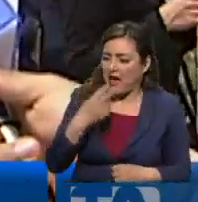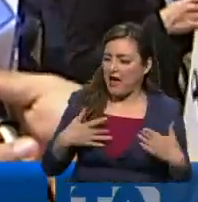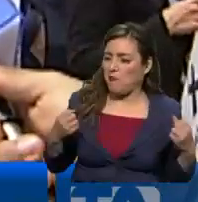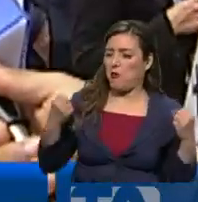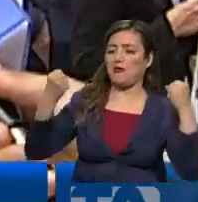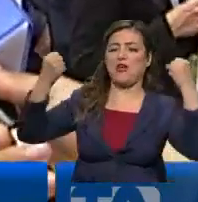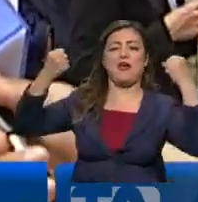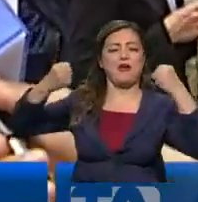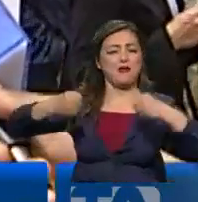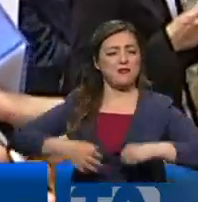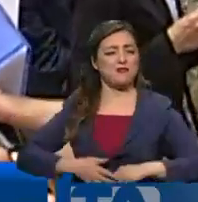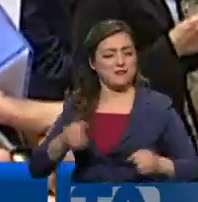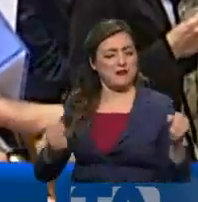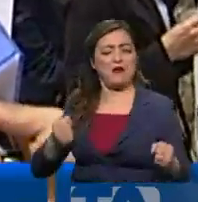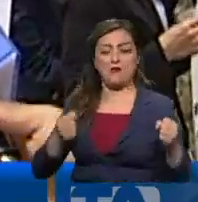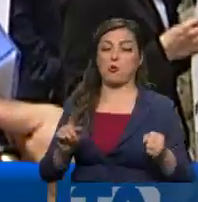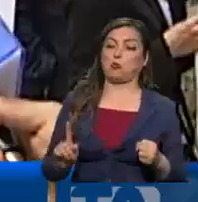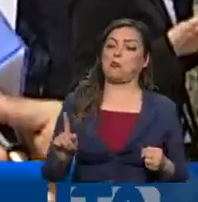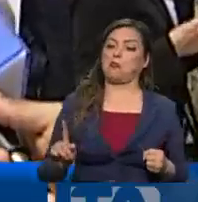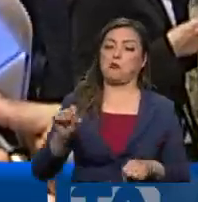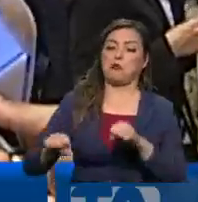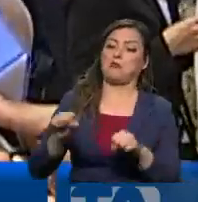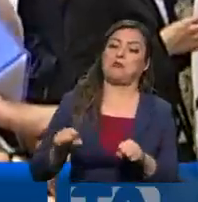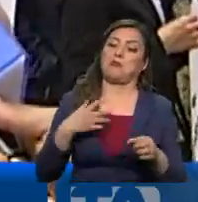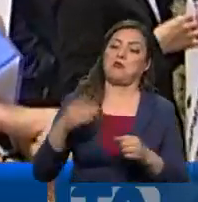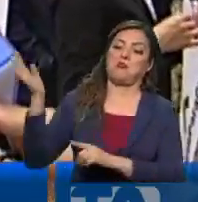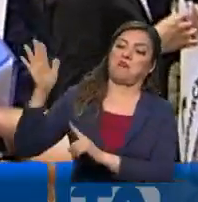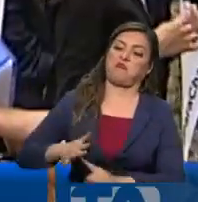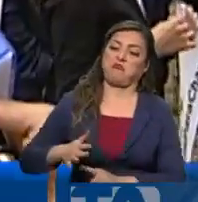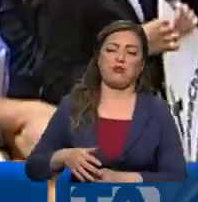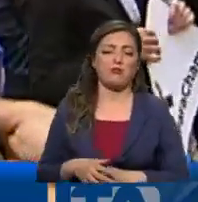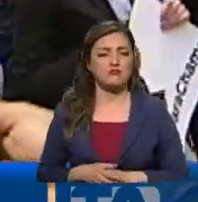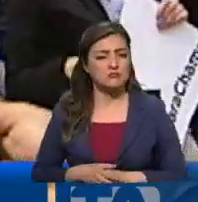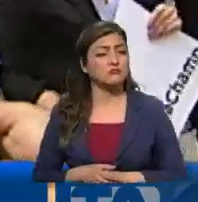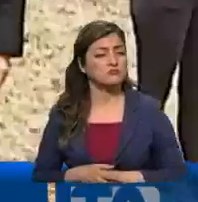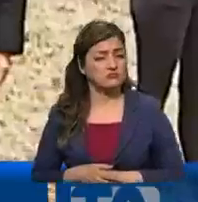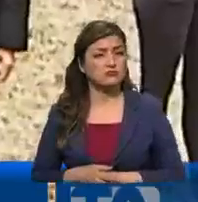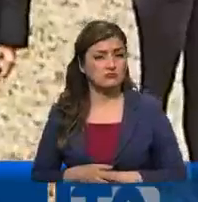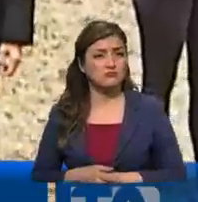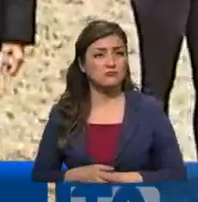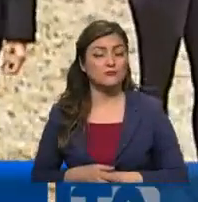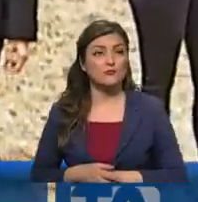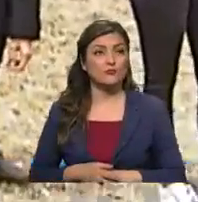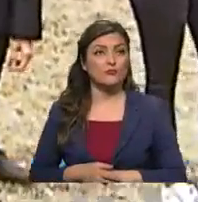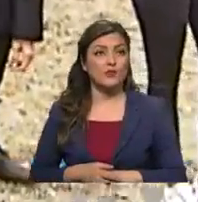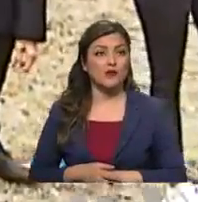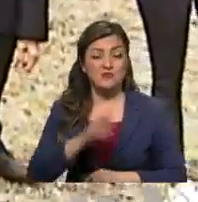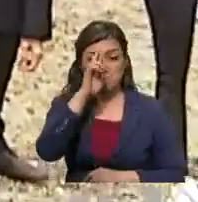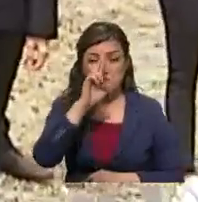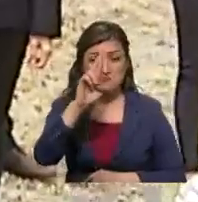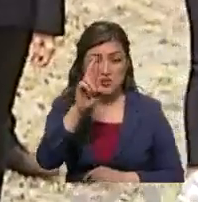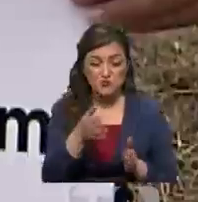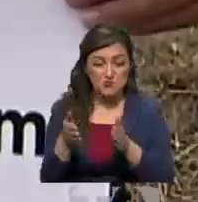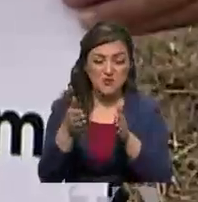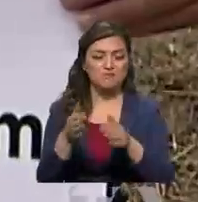todopoderosos, sienten que porque tienen auto y tú estás a pie o estás en bicicleta, eres inferior. Y se lanzan. Todos aseguran que no hay respeto